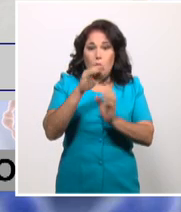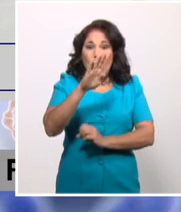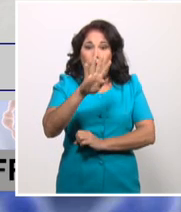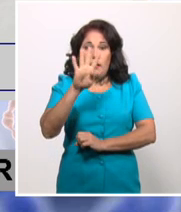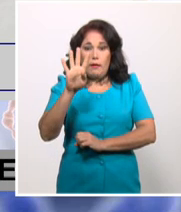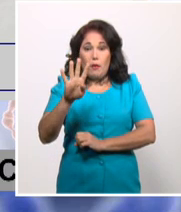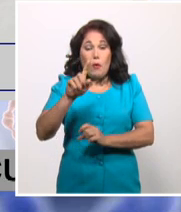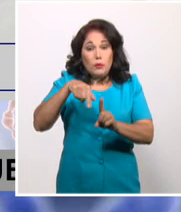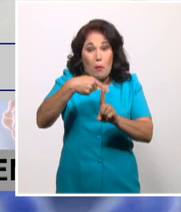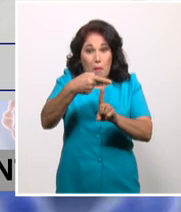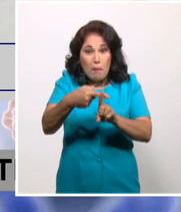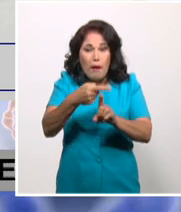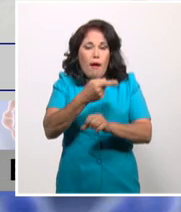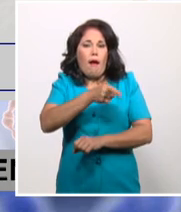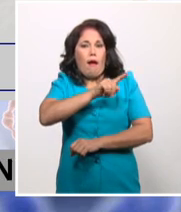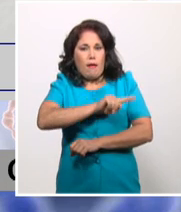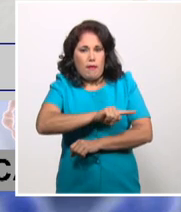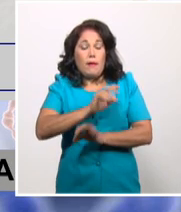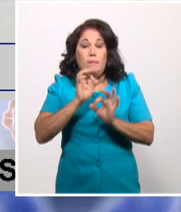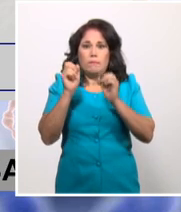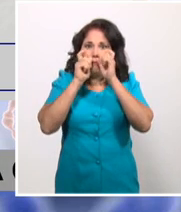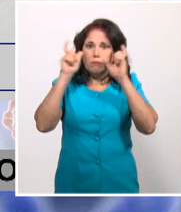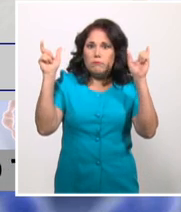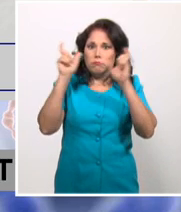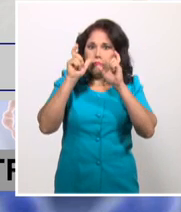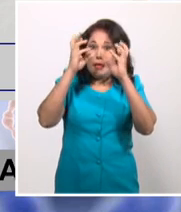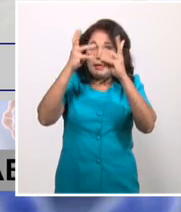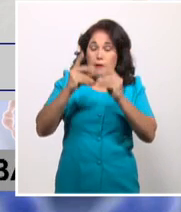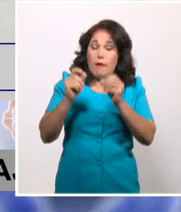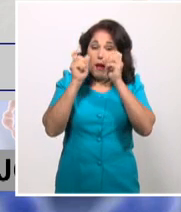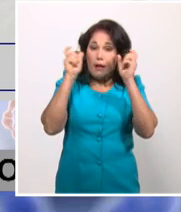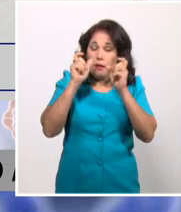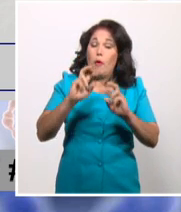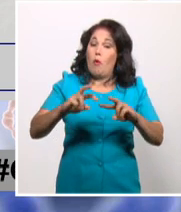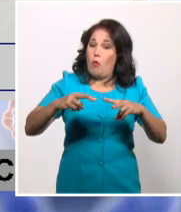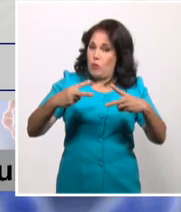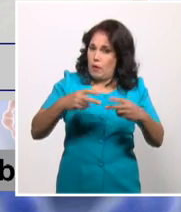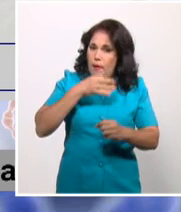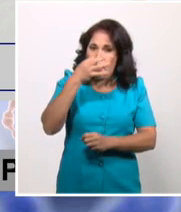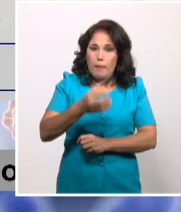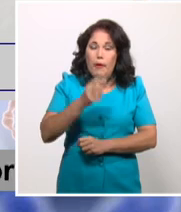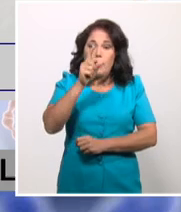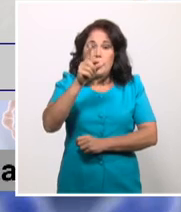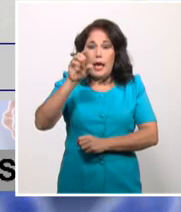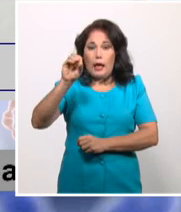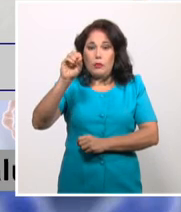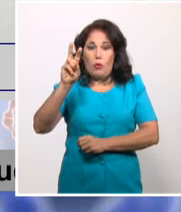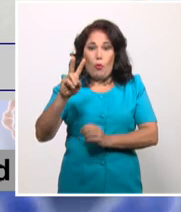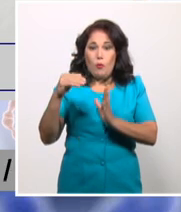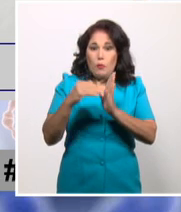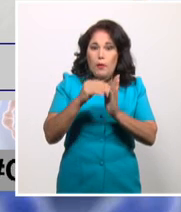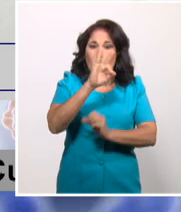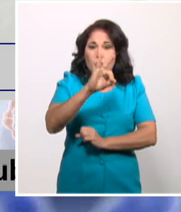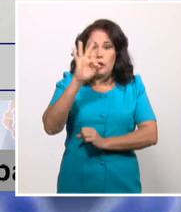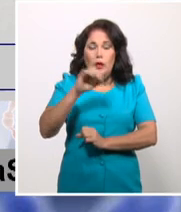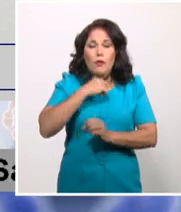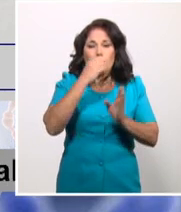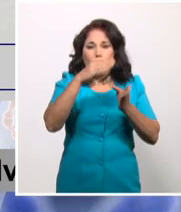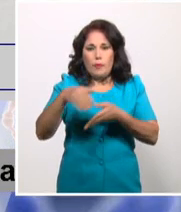7.044 más que el día anterior. Rectifico, 102.088 fallecidos,